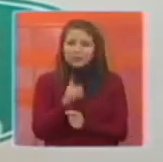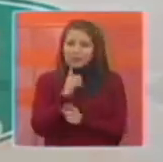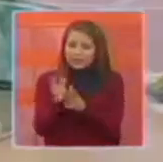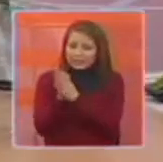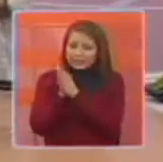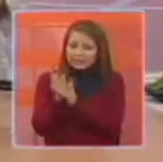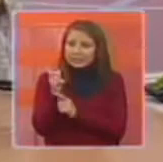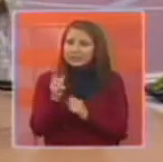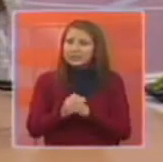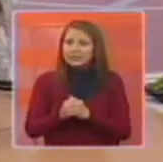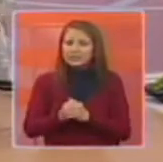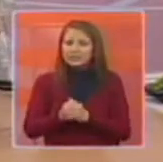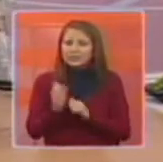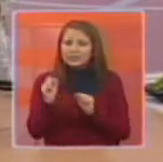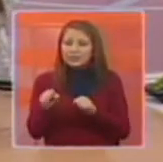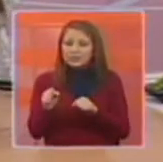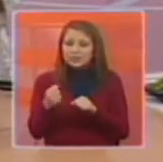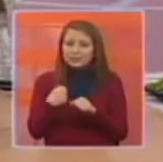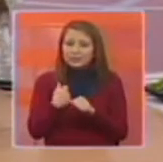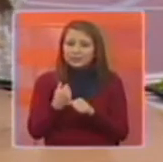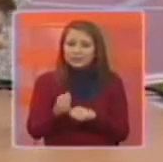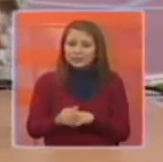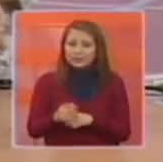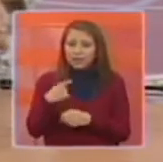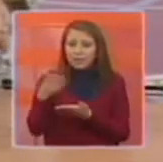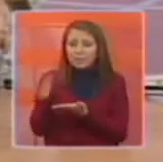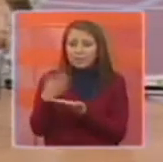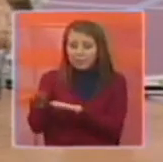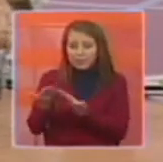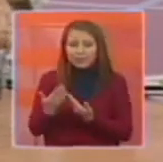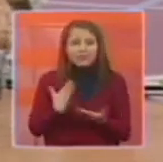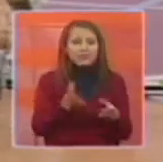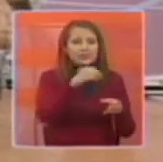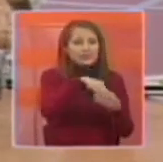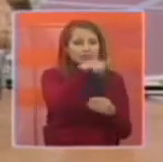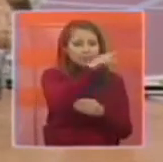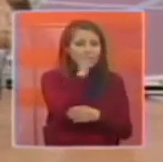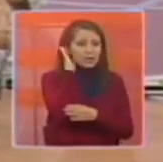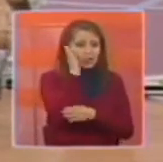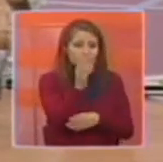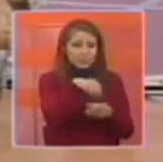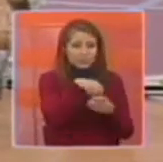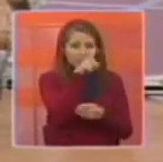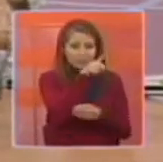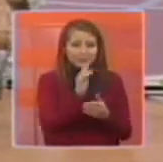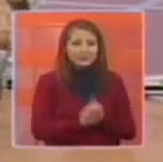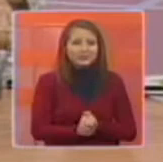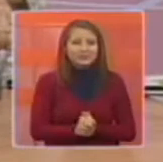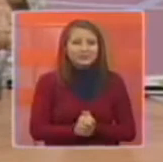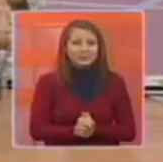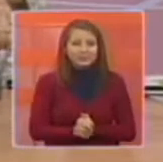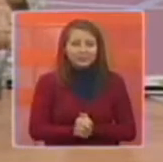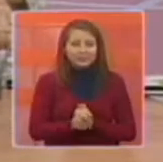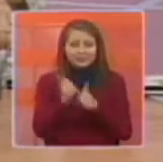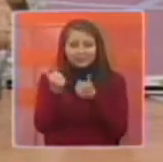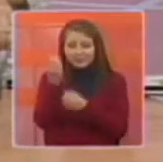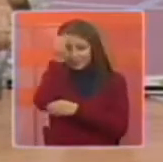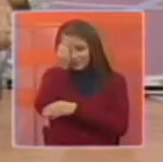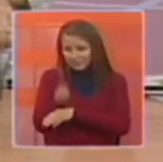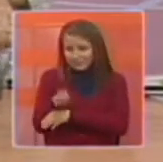un favor. Por favor, obsequiarme un libro. Sí, vaya allá a Telerama Cuenca, ¿ya? Muy amable, que tenga muy buen